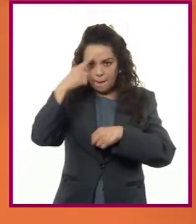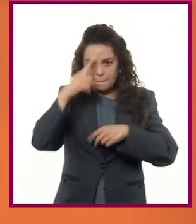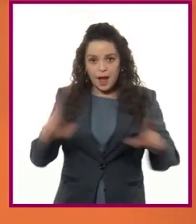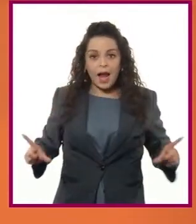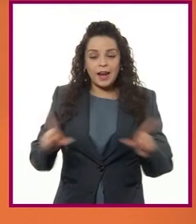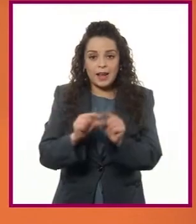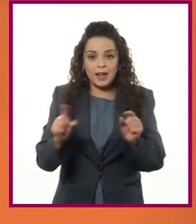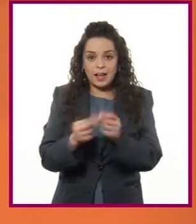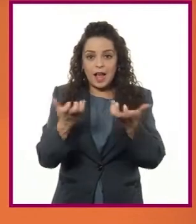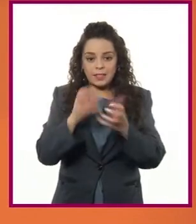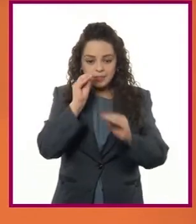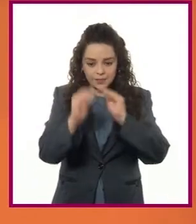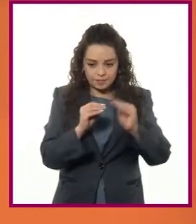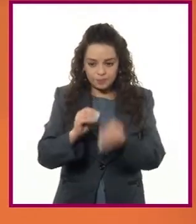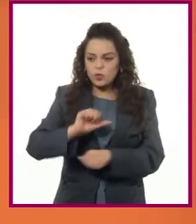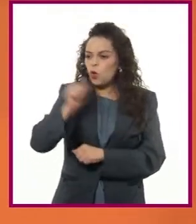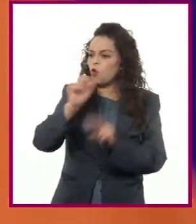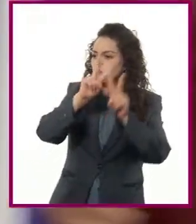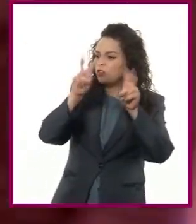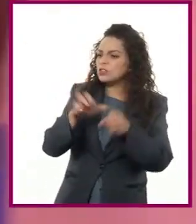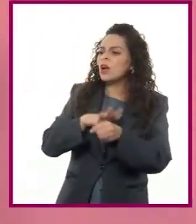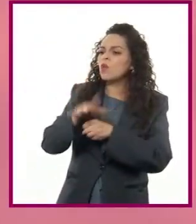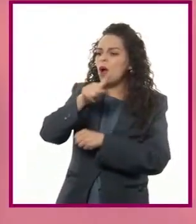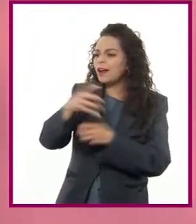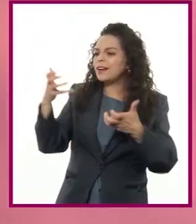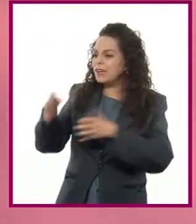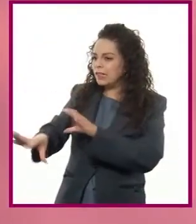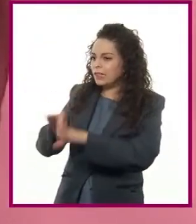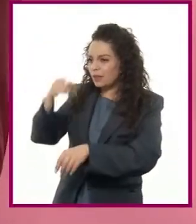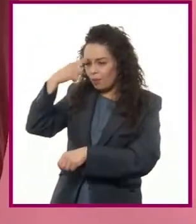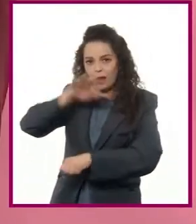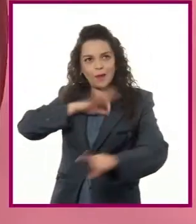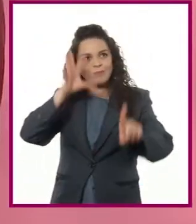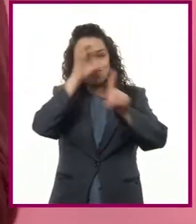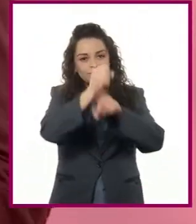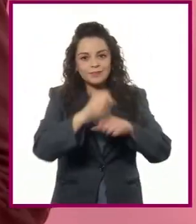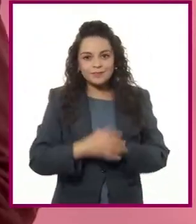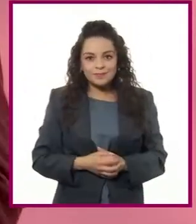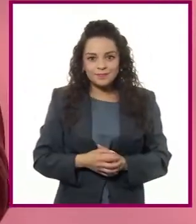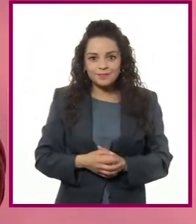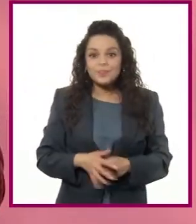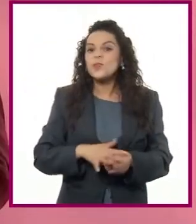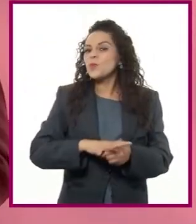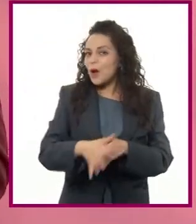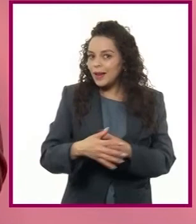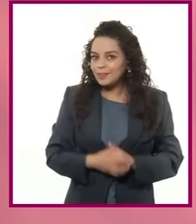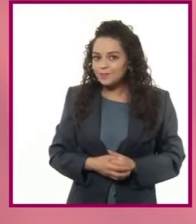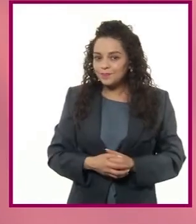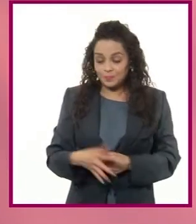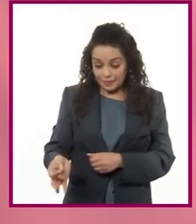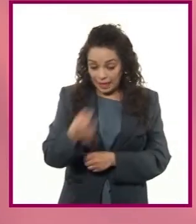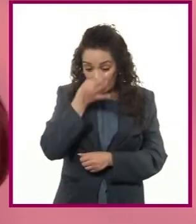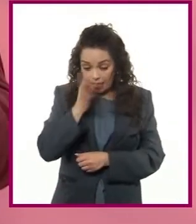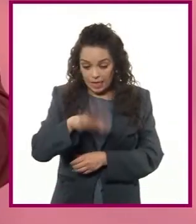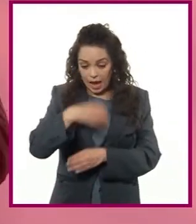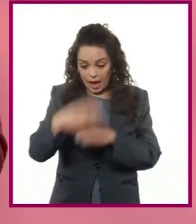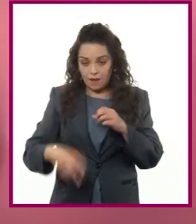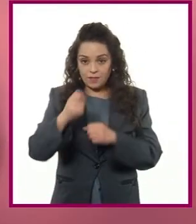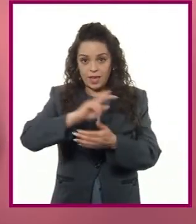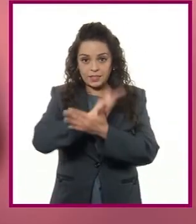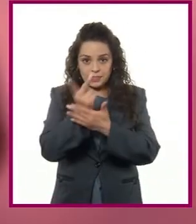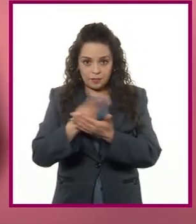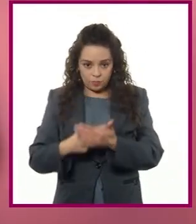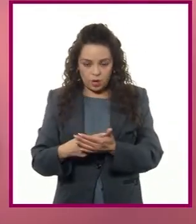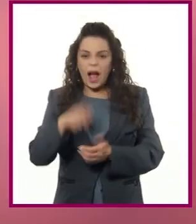temas elegirían para lograrlo? Estamos llegando al final de la sesión en la que vimos el aprendizaje